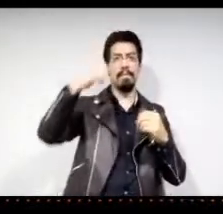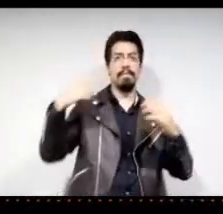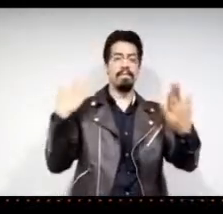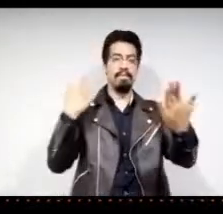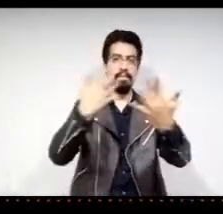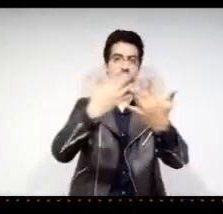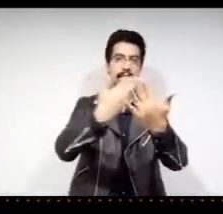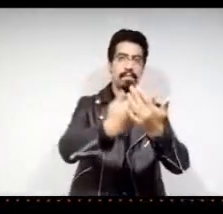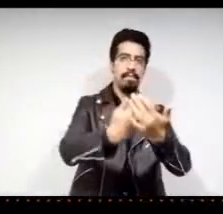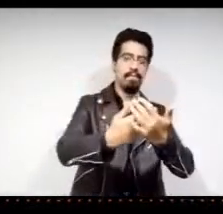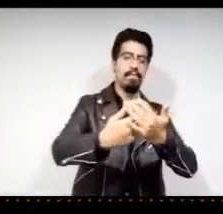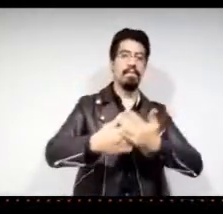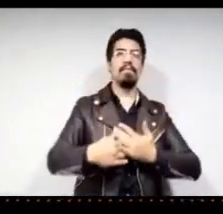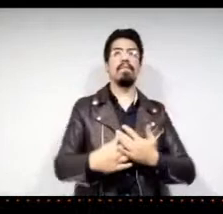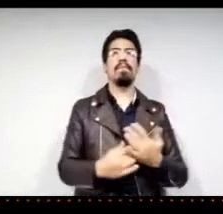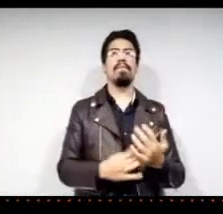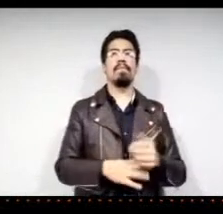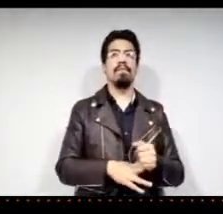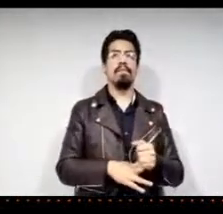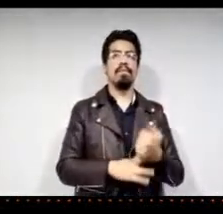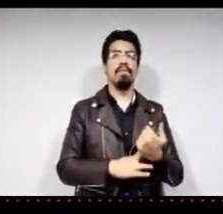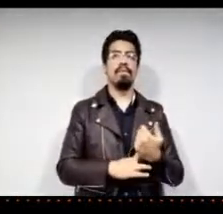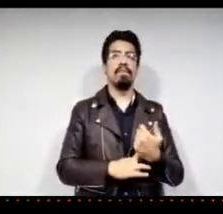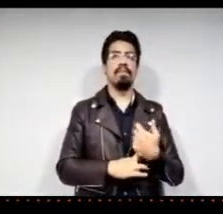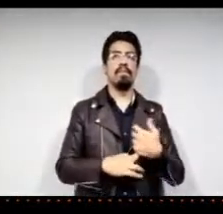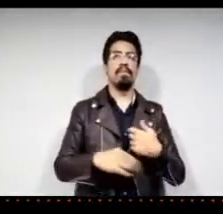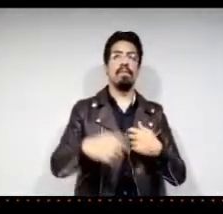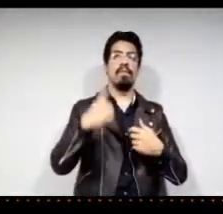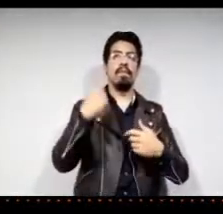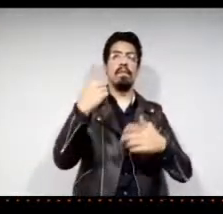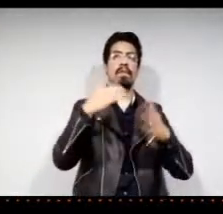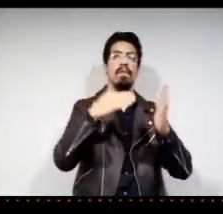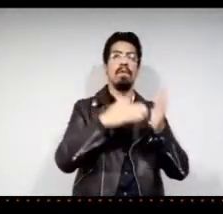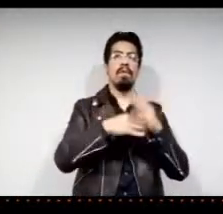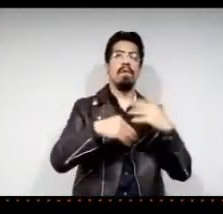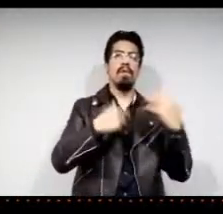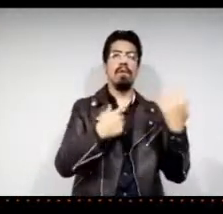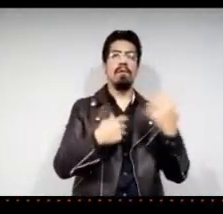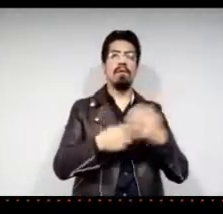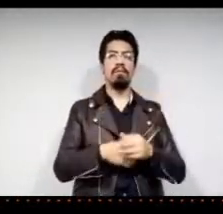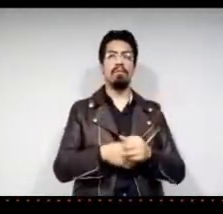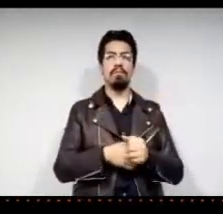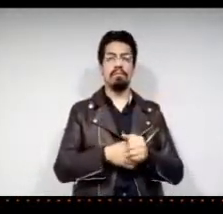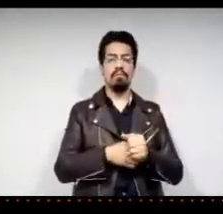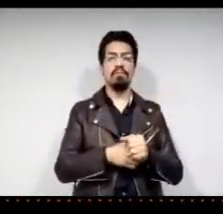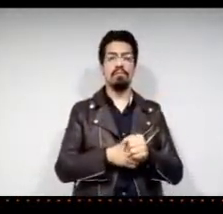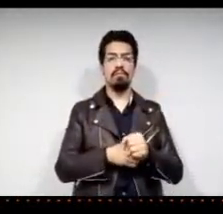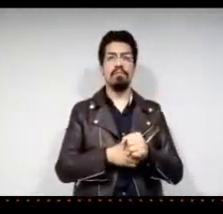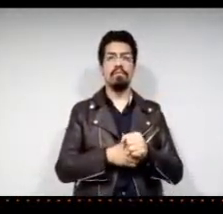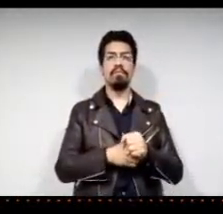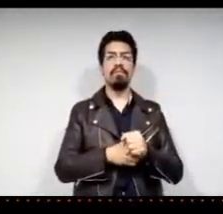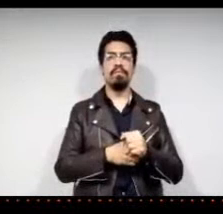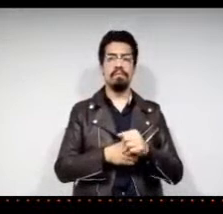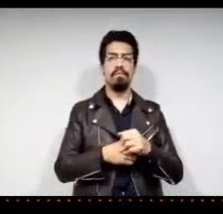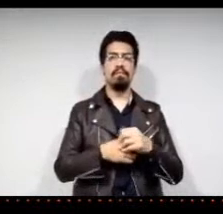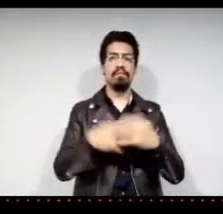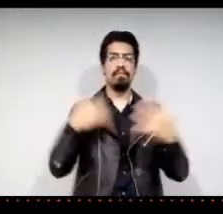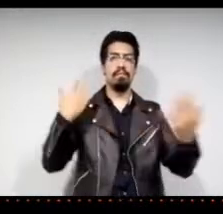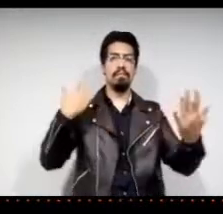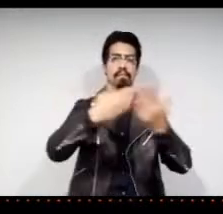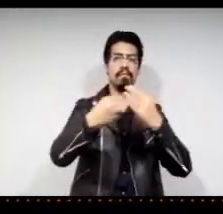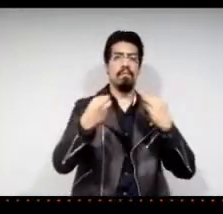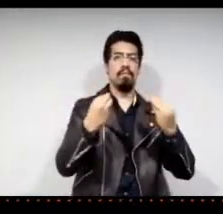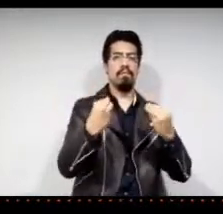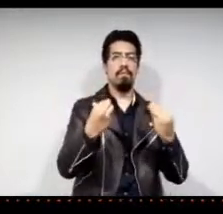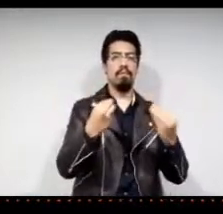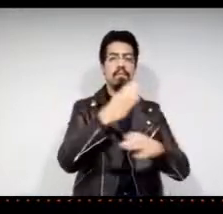insisto, la mitad de la primera década del siglo XXI, y donde hoy nos dimos cuenta que muchos de los aspectos aprendidos